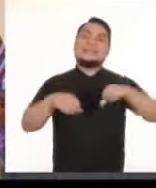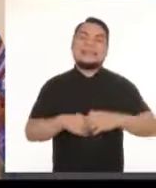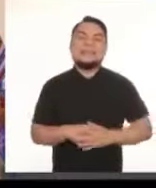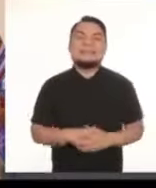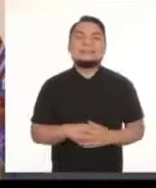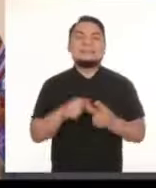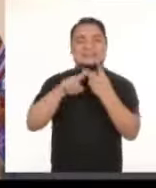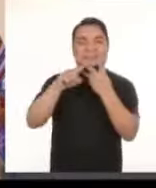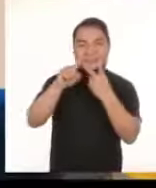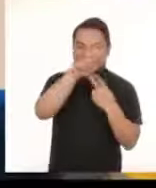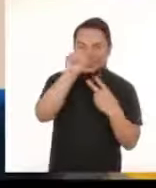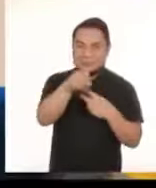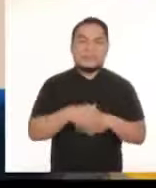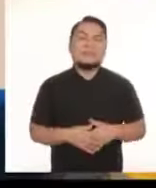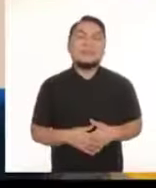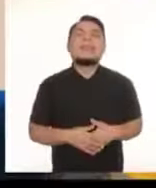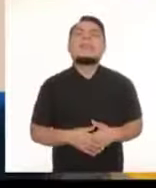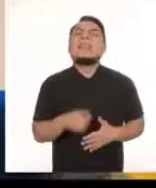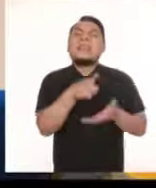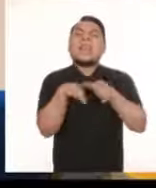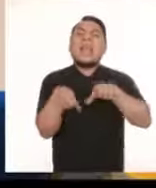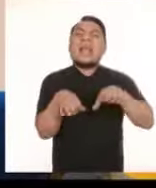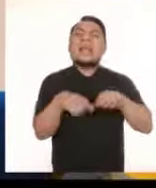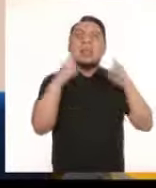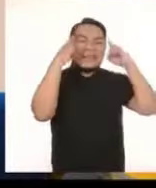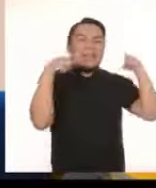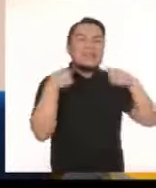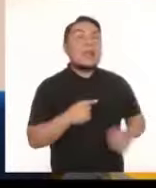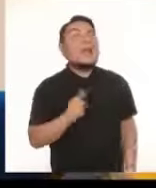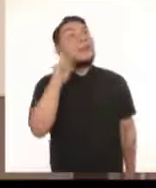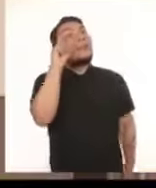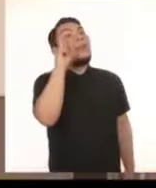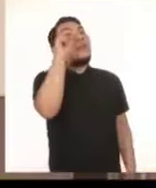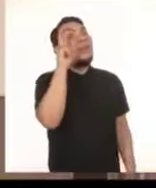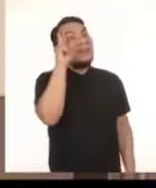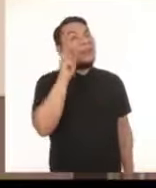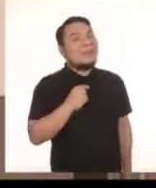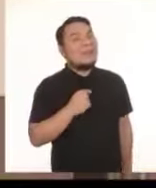¡Sí! Ahí va. ¿Qué hace Tito?